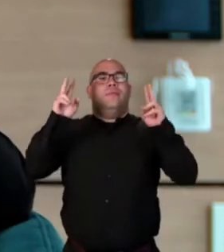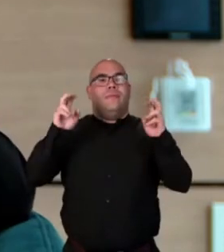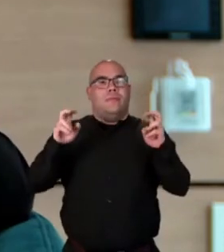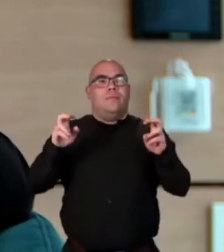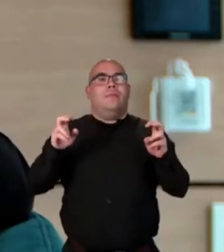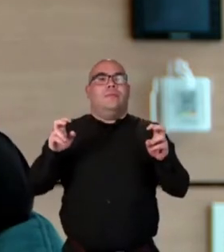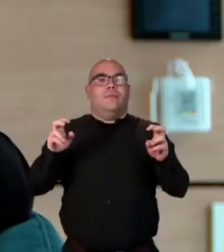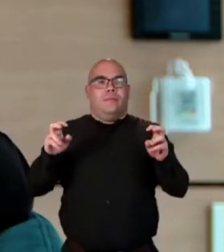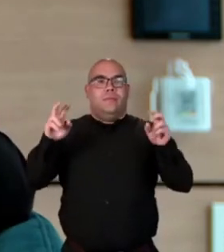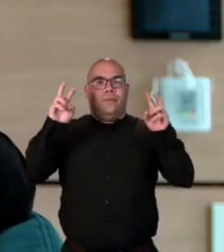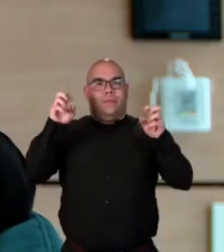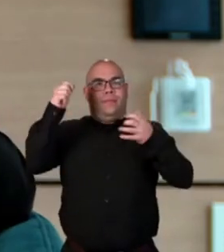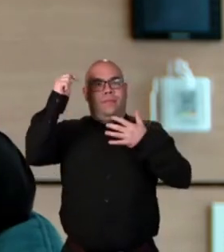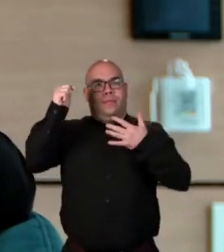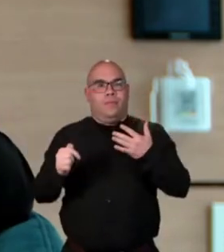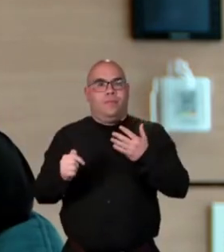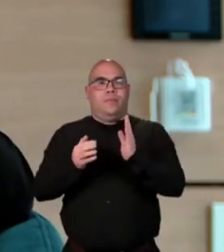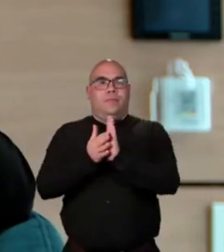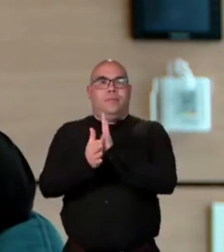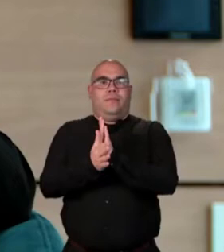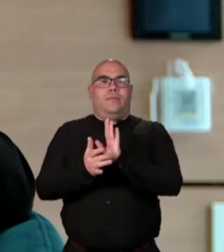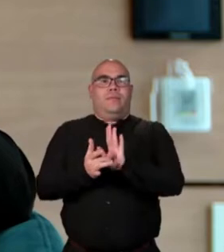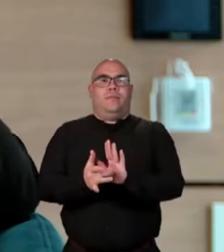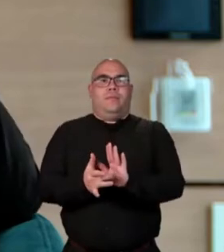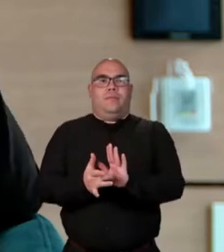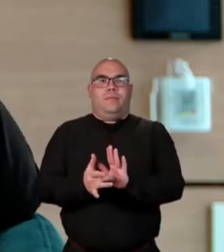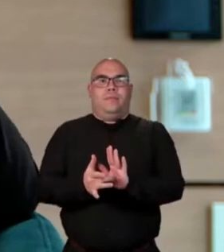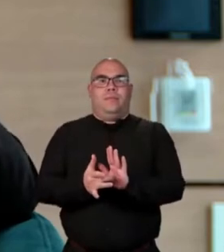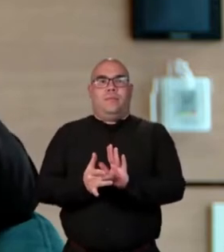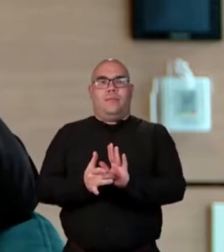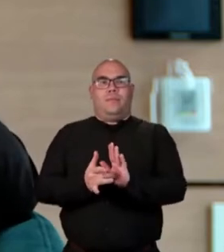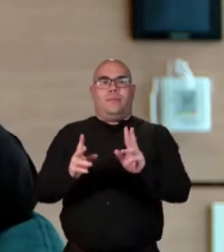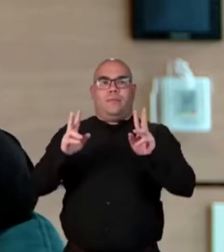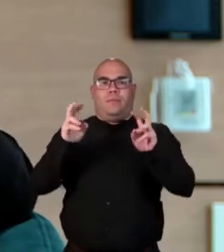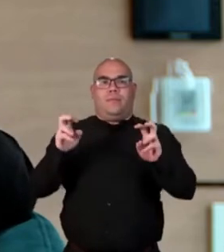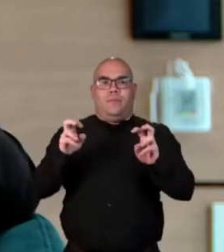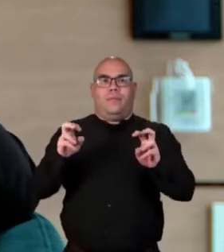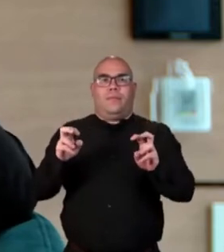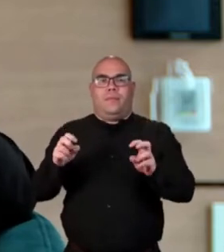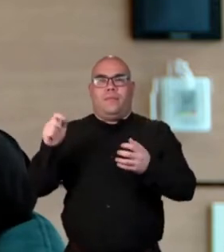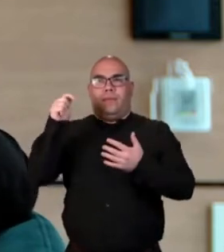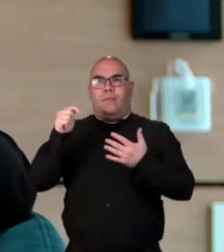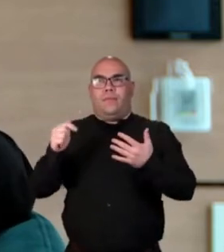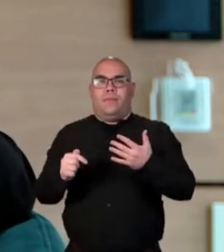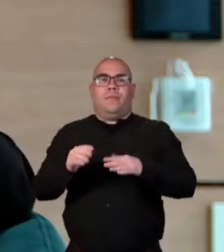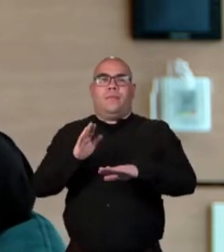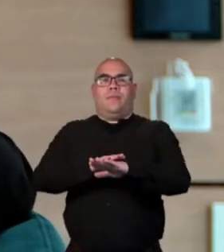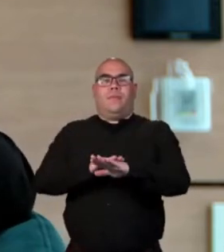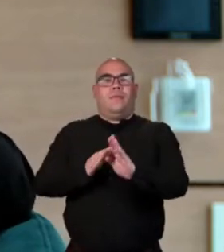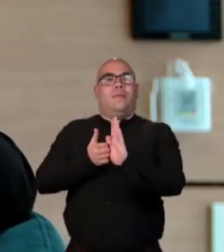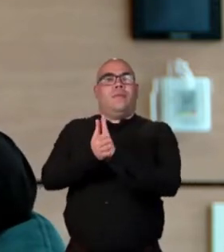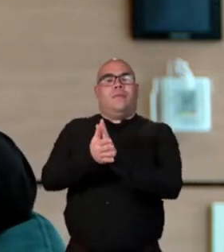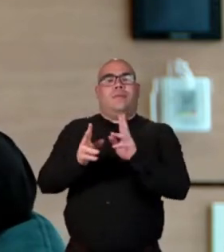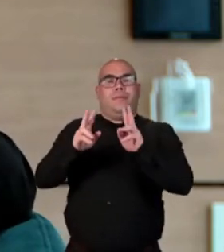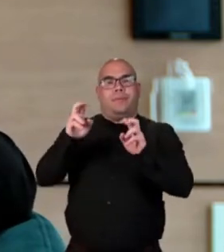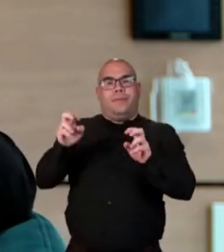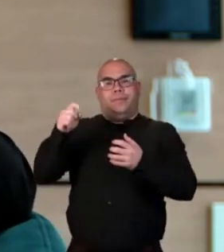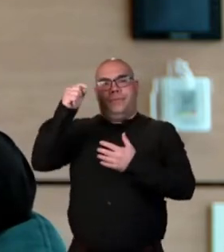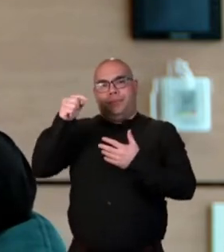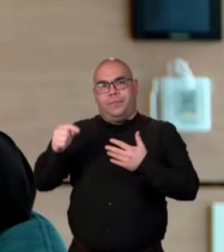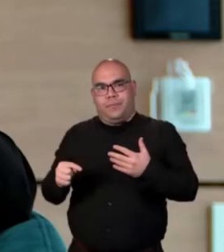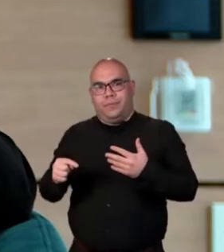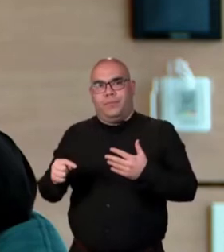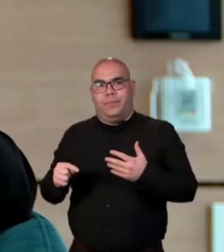de muchas otras instituciones yo diría que particularmente en nuestra universidad ha sido un sello que hemos querido tener